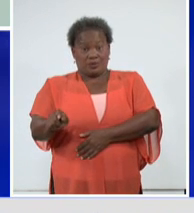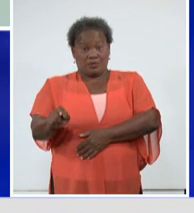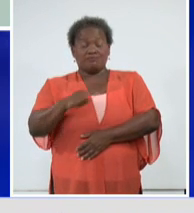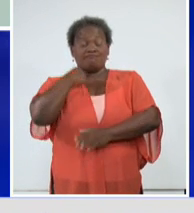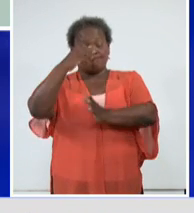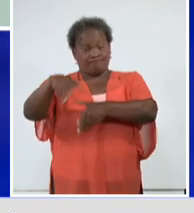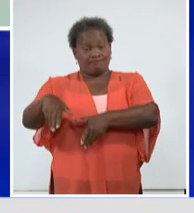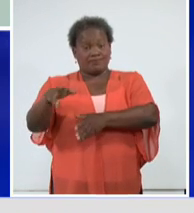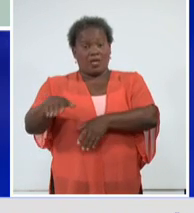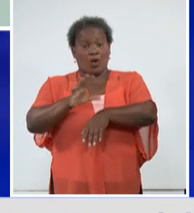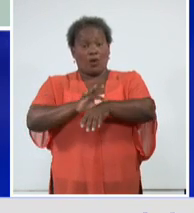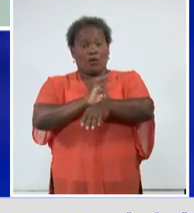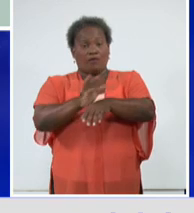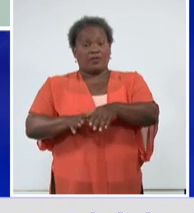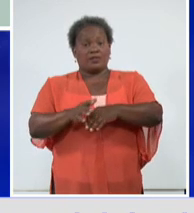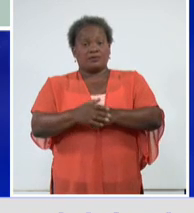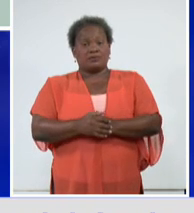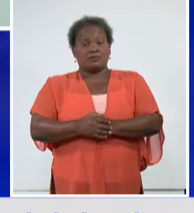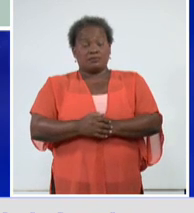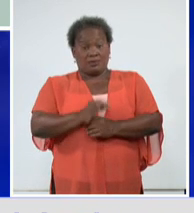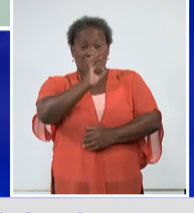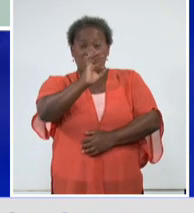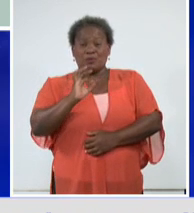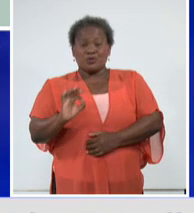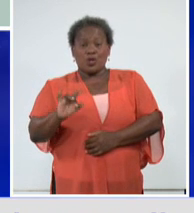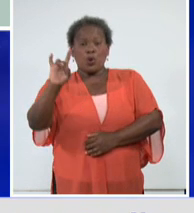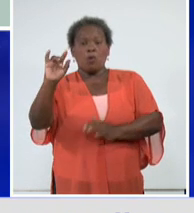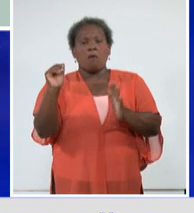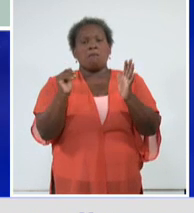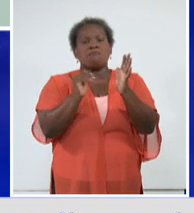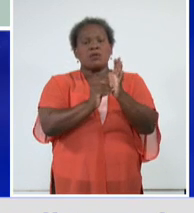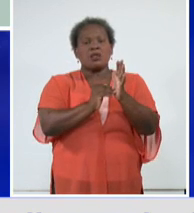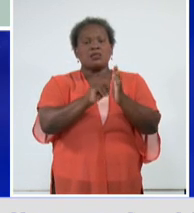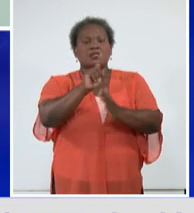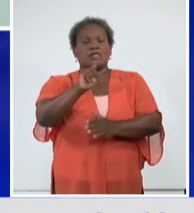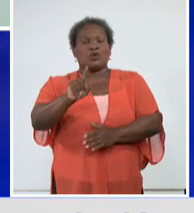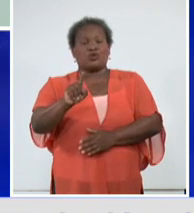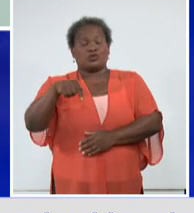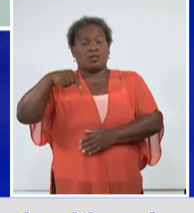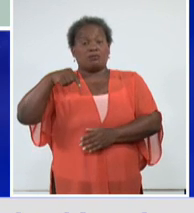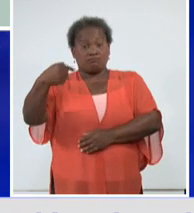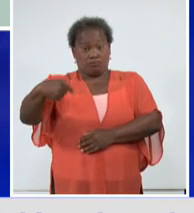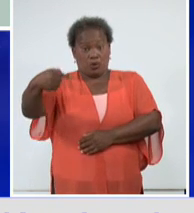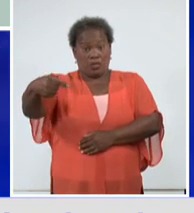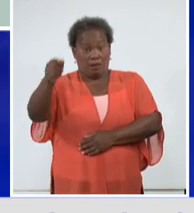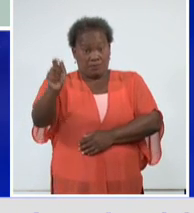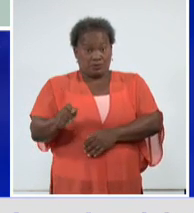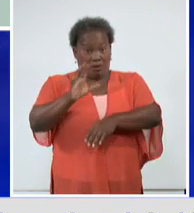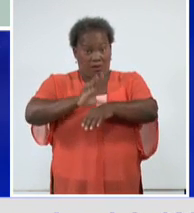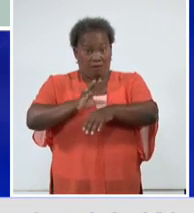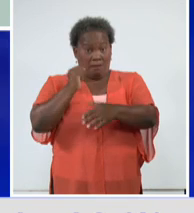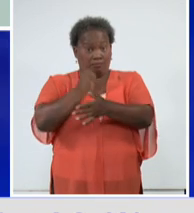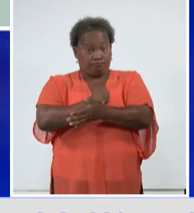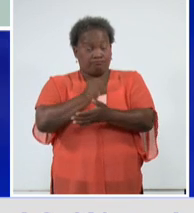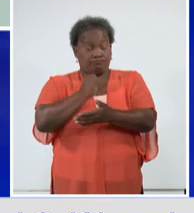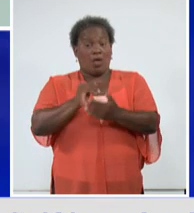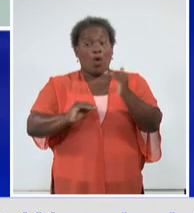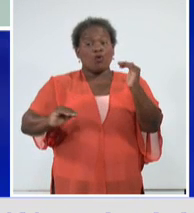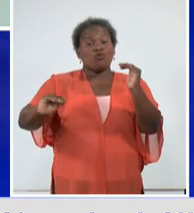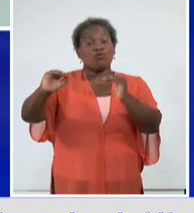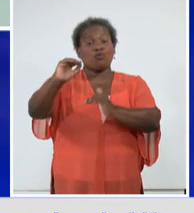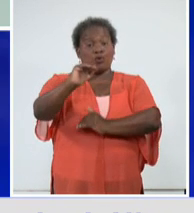enfermedad, promediando 9.111 casos diarios, que es superior a lo que